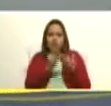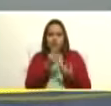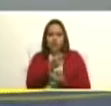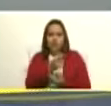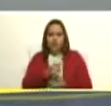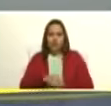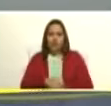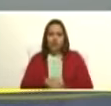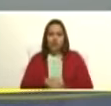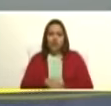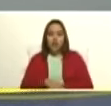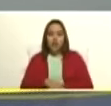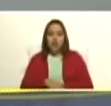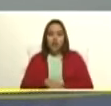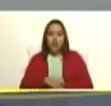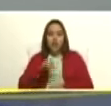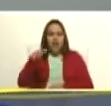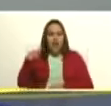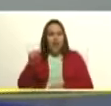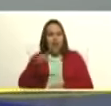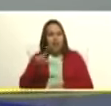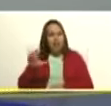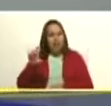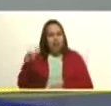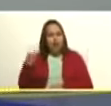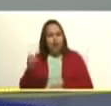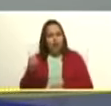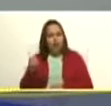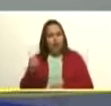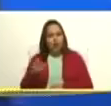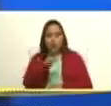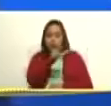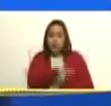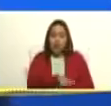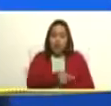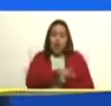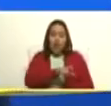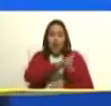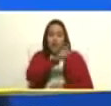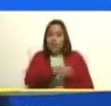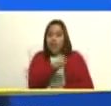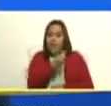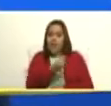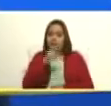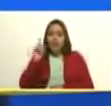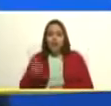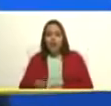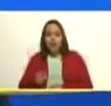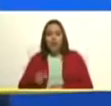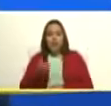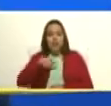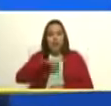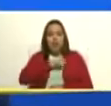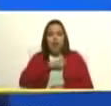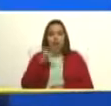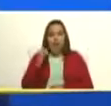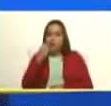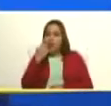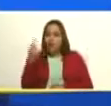Gallego, tú eres gallego. Bueno, fíjate, entre italiano y gallego. ¿Ah? Tiene que salir bien las cosas,